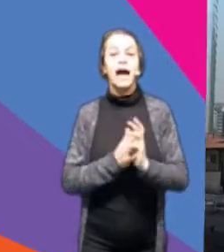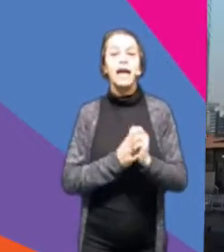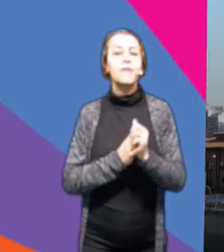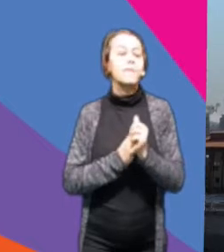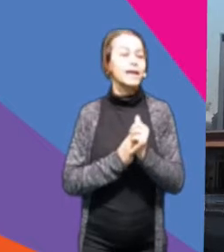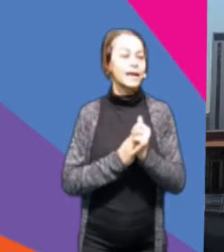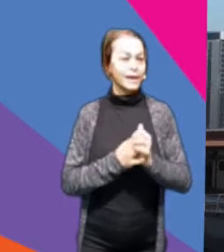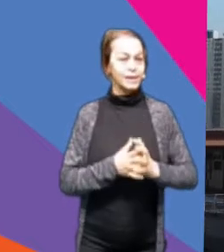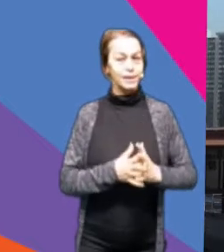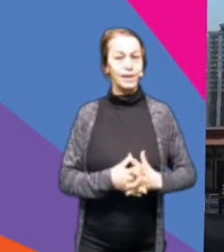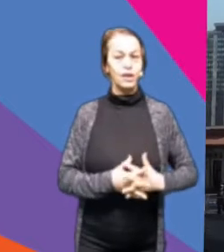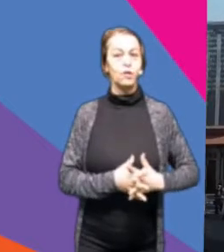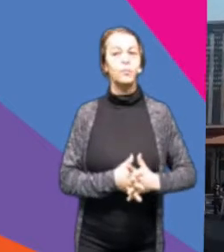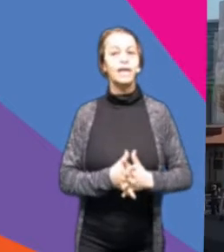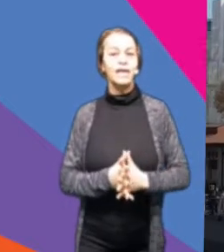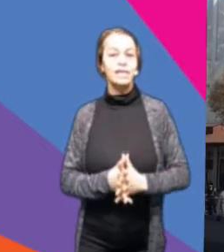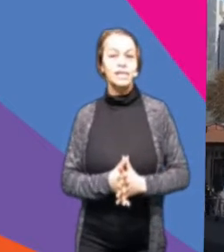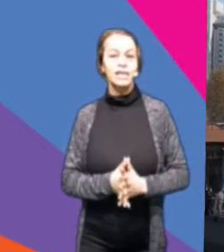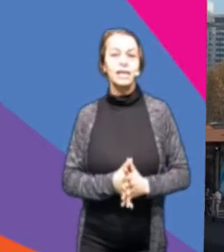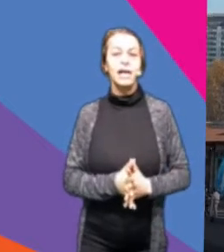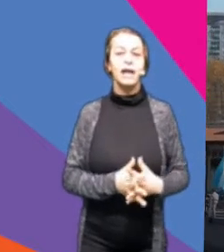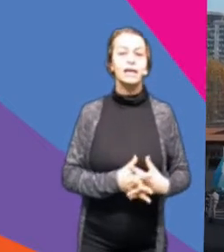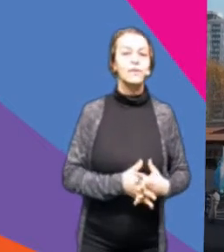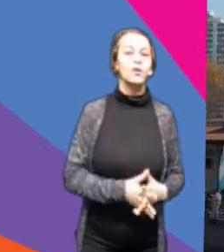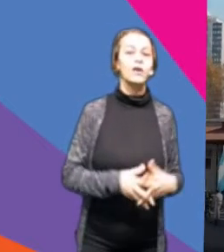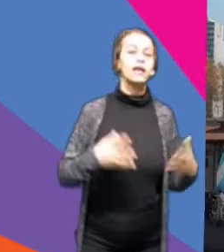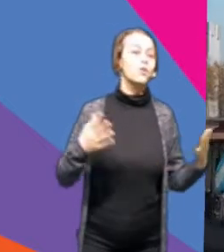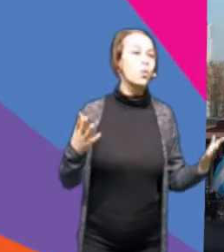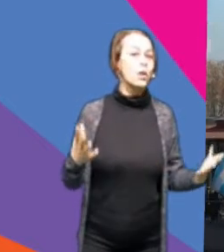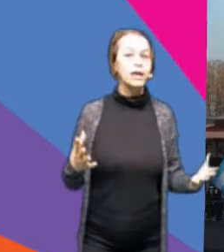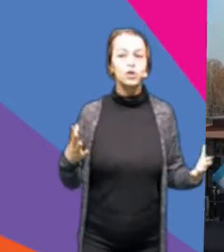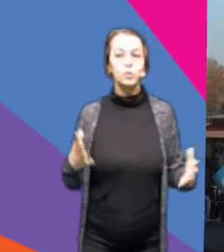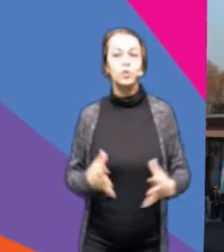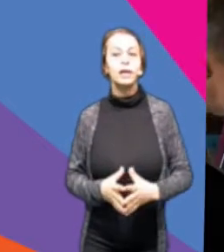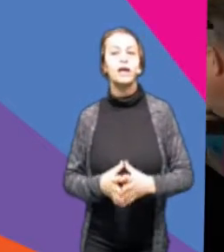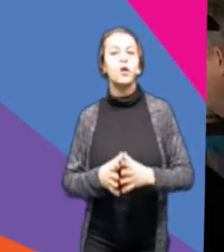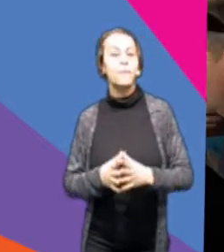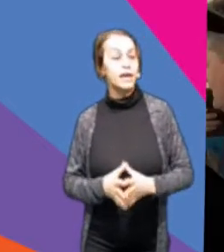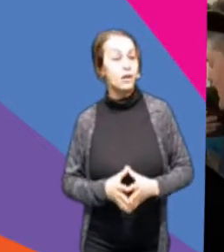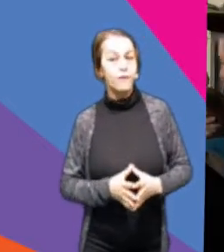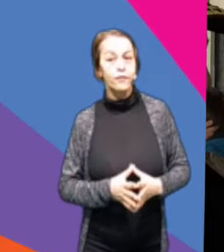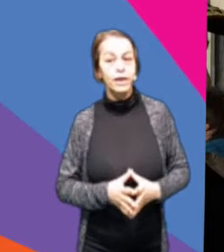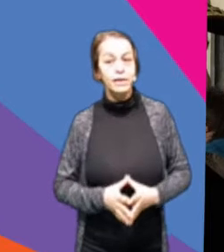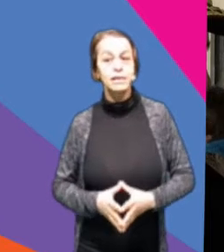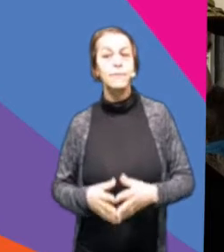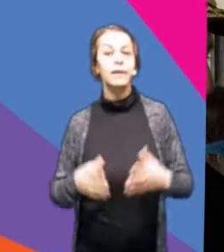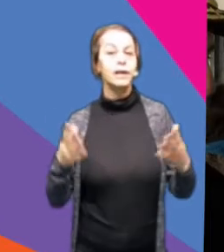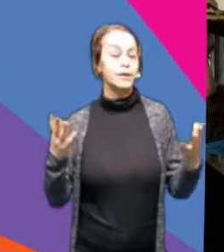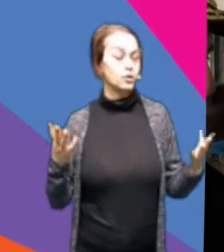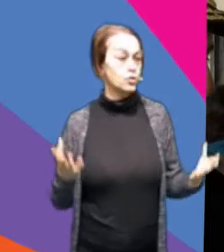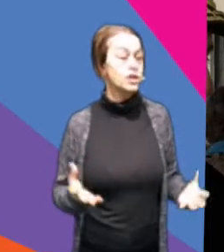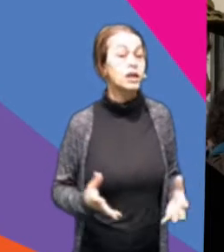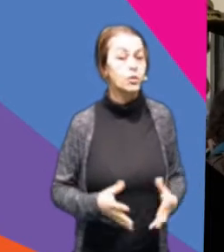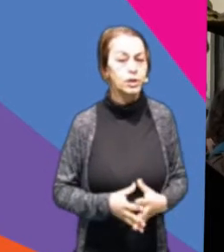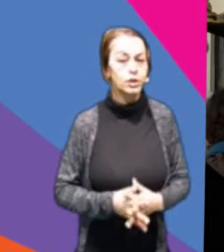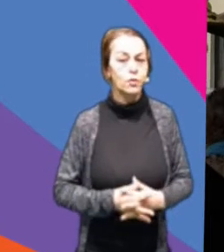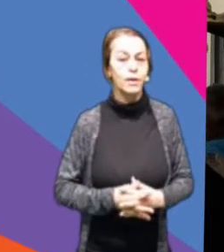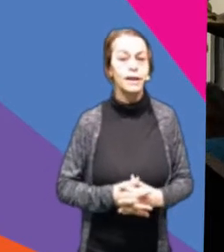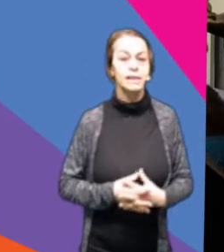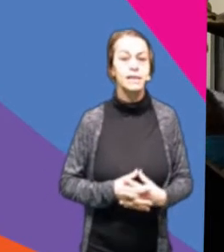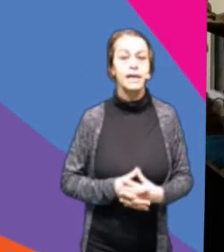al mar argentino, porque allí arribó el cuarto buque comprado a Francia para patrullar